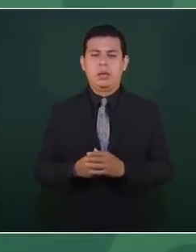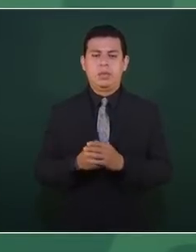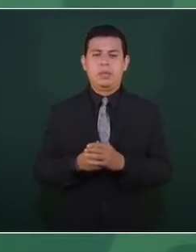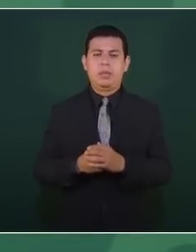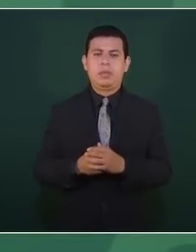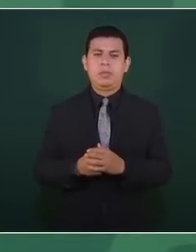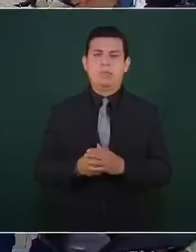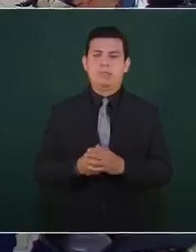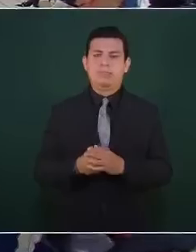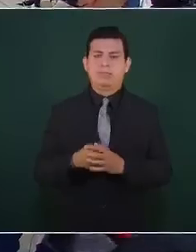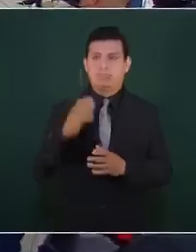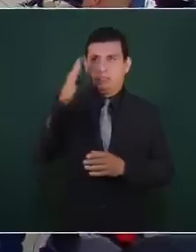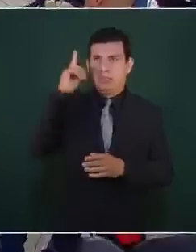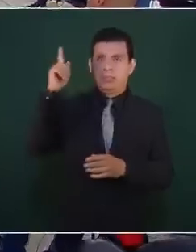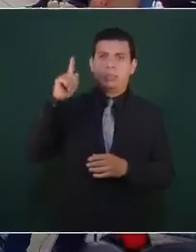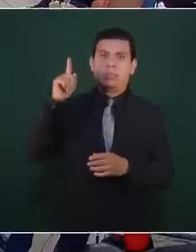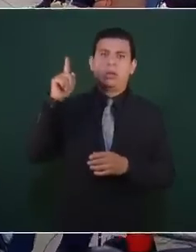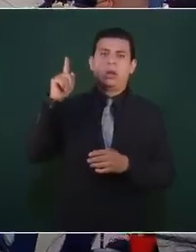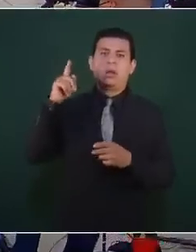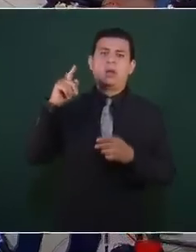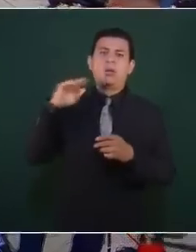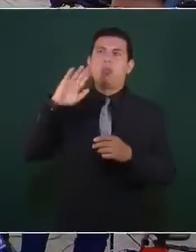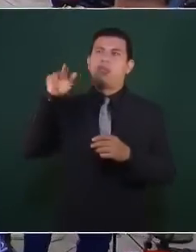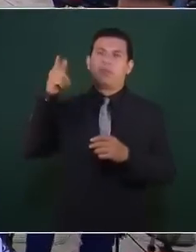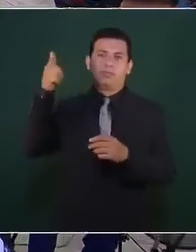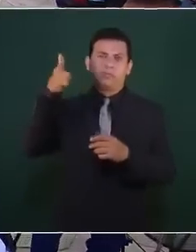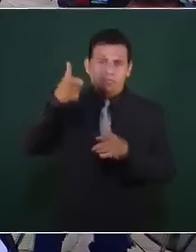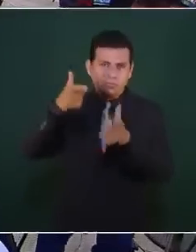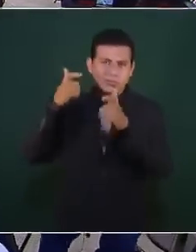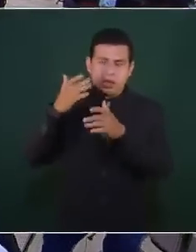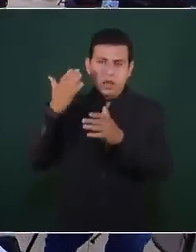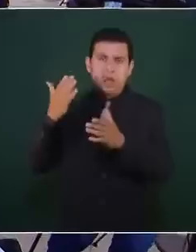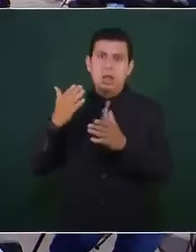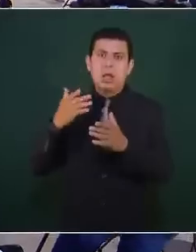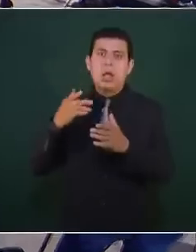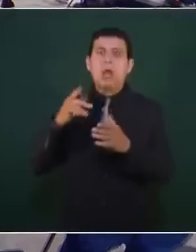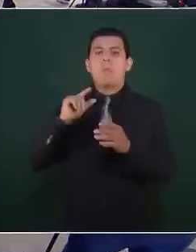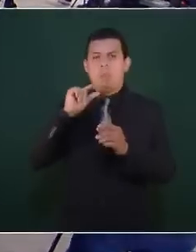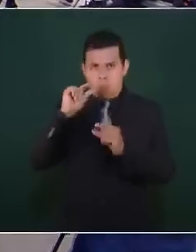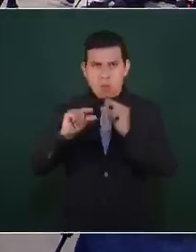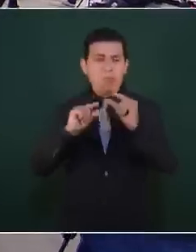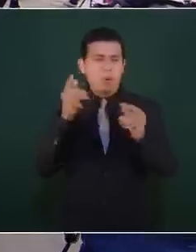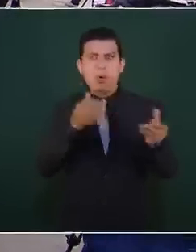Sin embargo, con paciencia hemos estado descargando